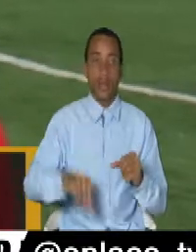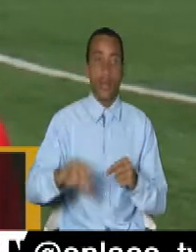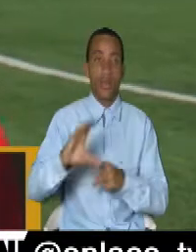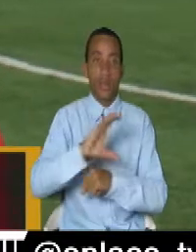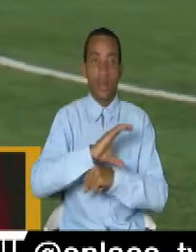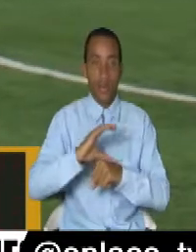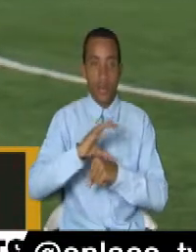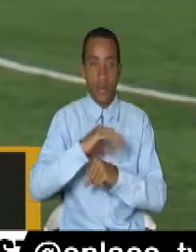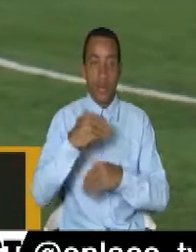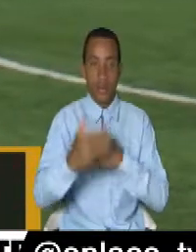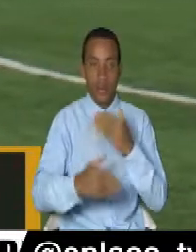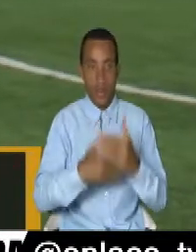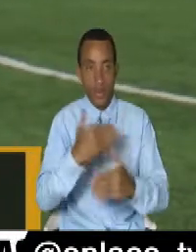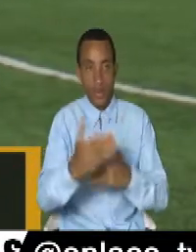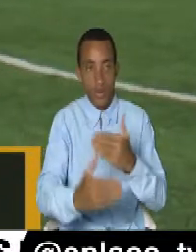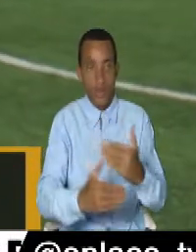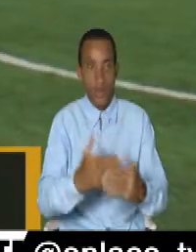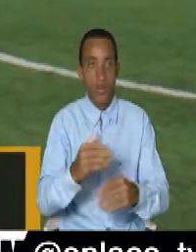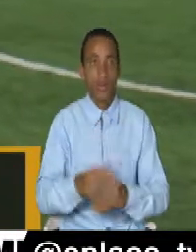un proceso